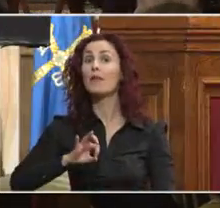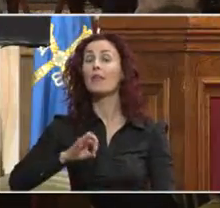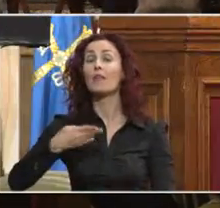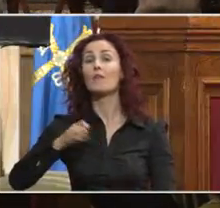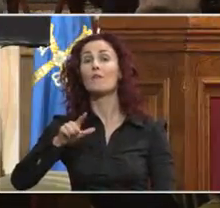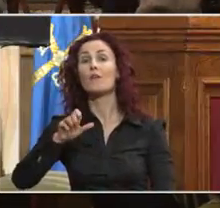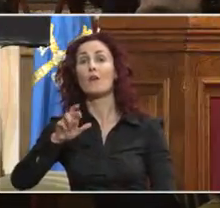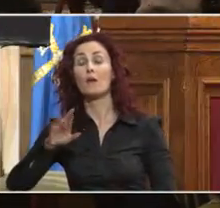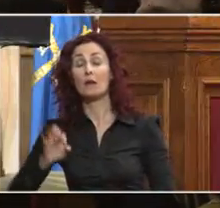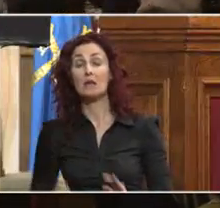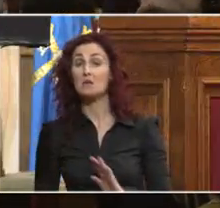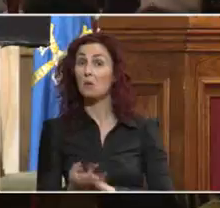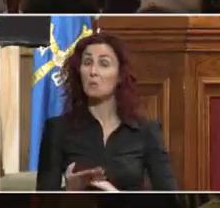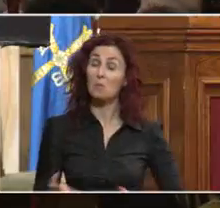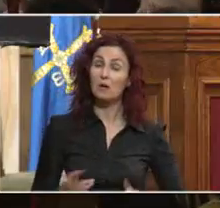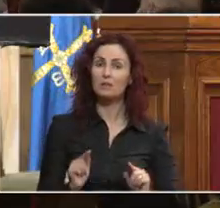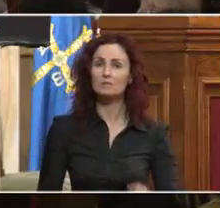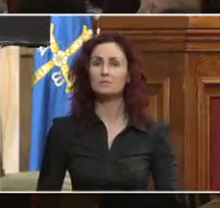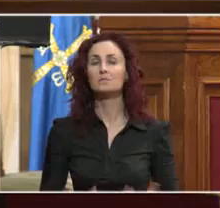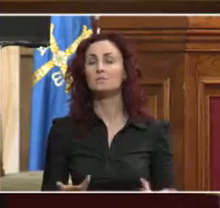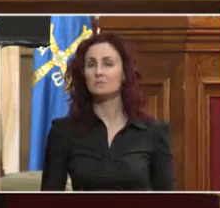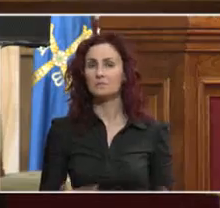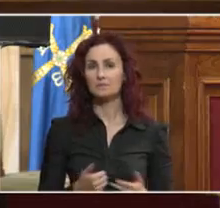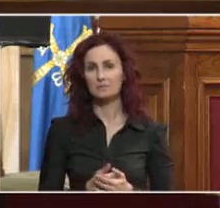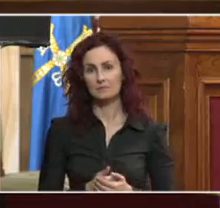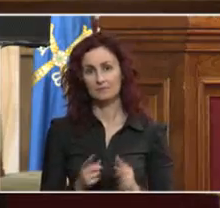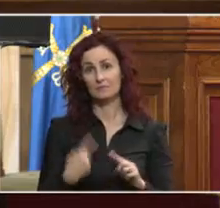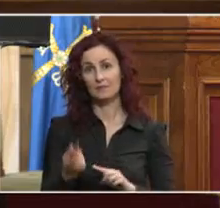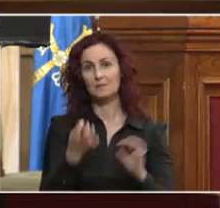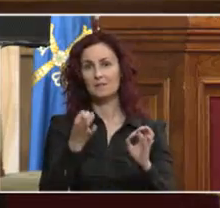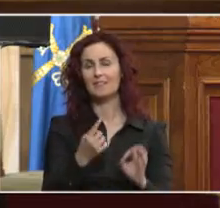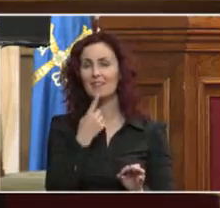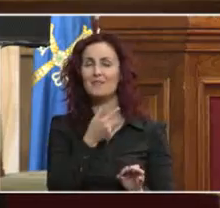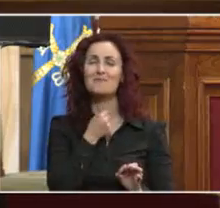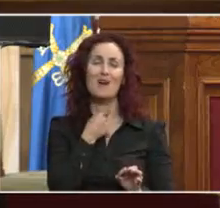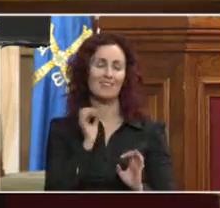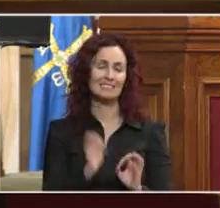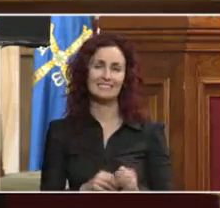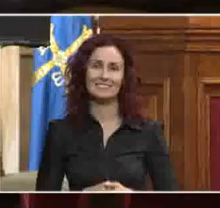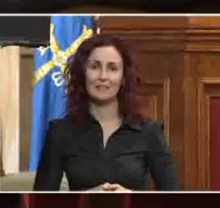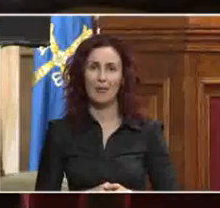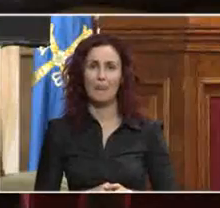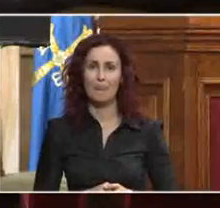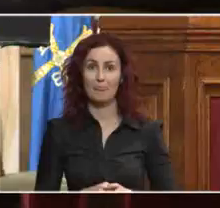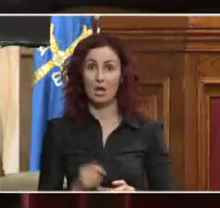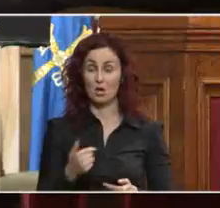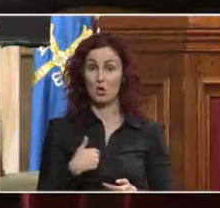Fui a mirar cómo era. Y muchos géneros que luego estudiamos para parodia, ¿no?